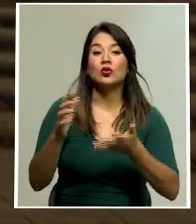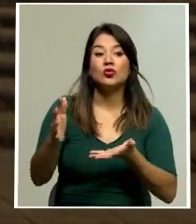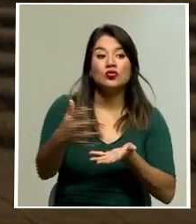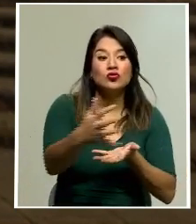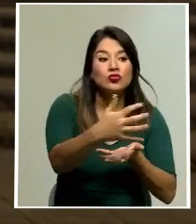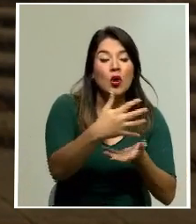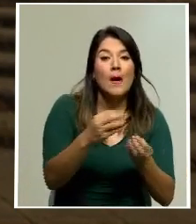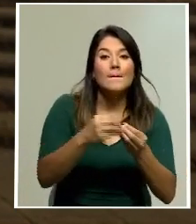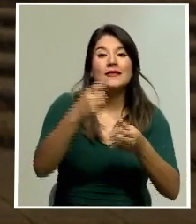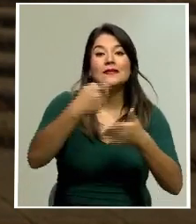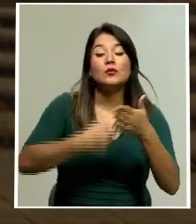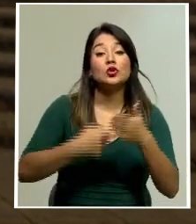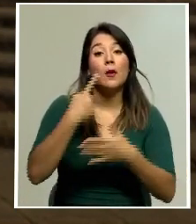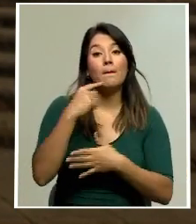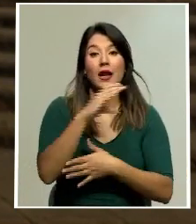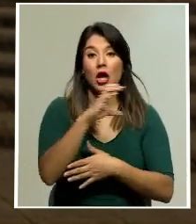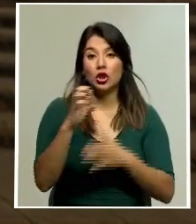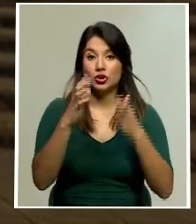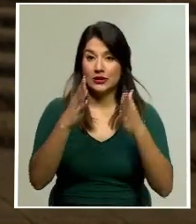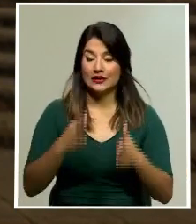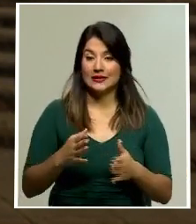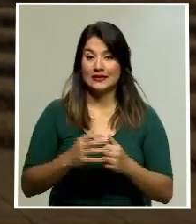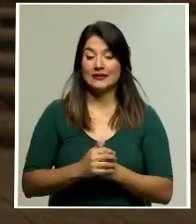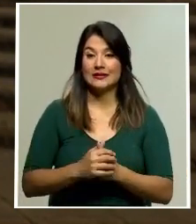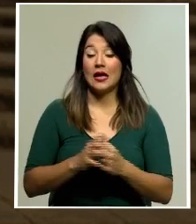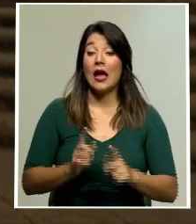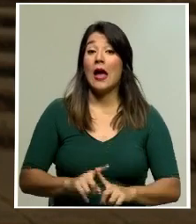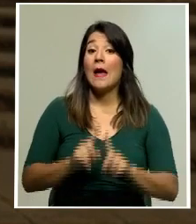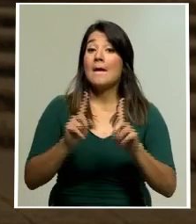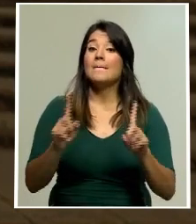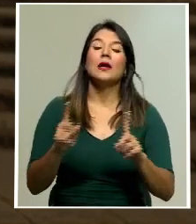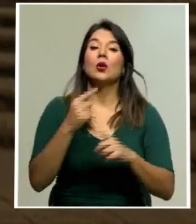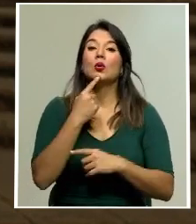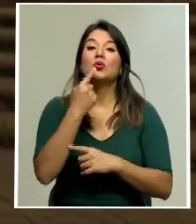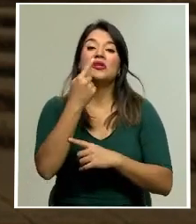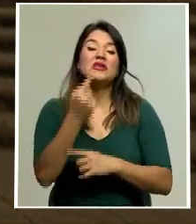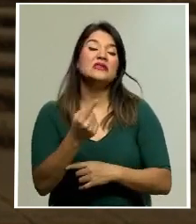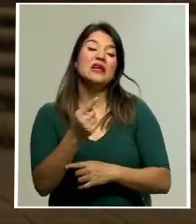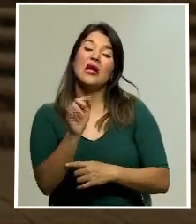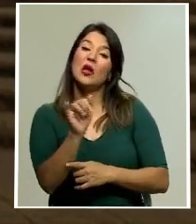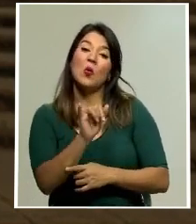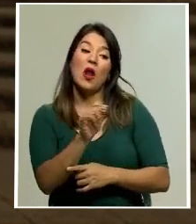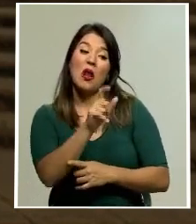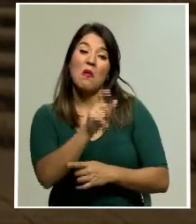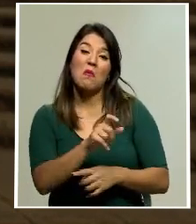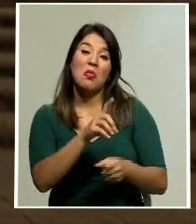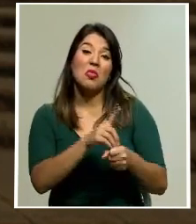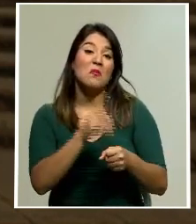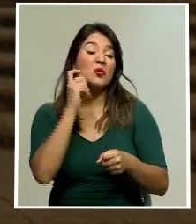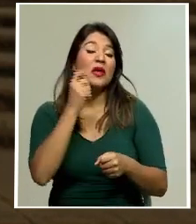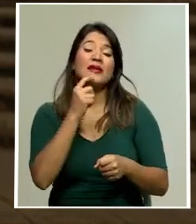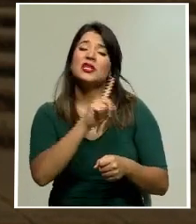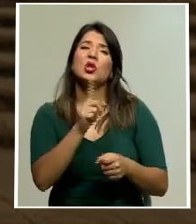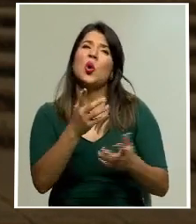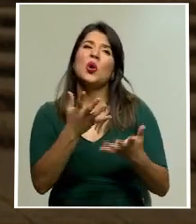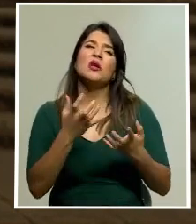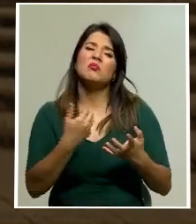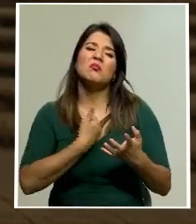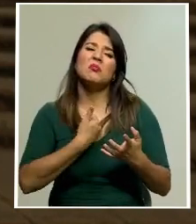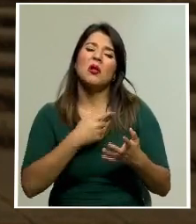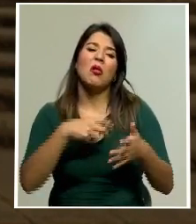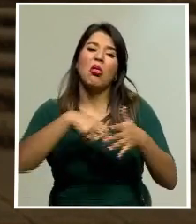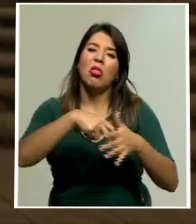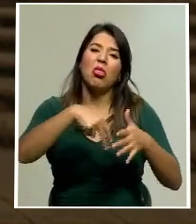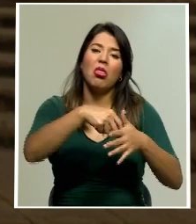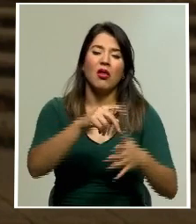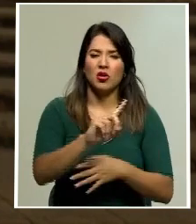costarricenses. Pero bueno, asegura que no va a estar interponiéndose tampoco en el avance, pero eso sí, que va a